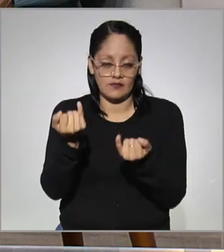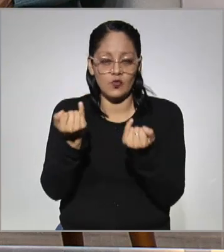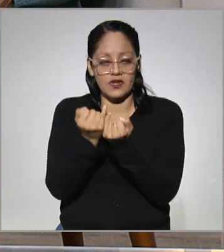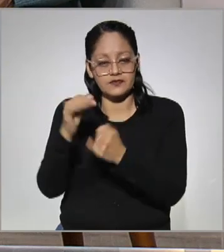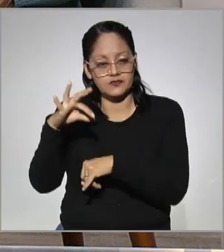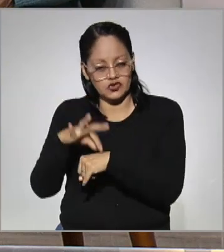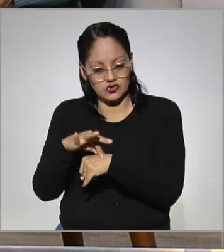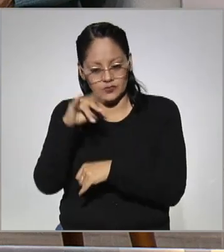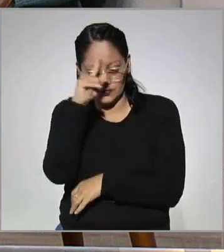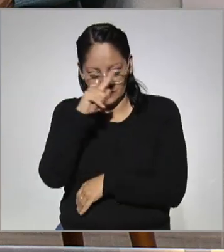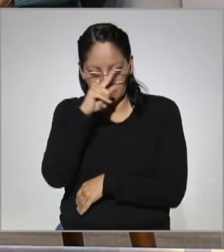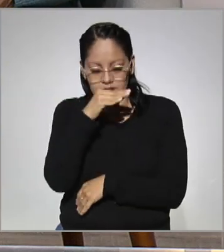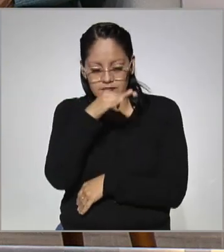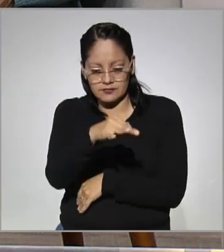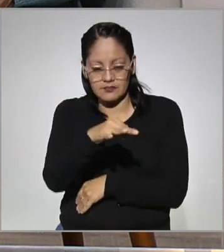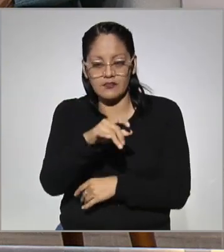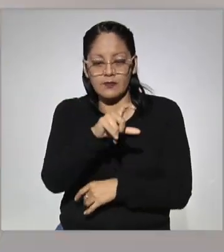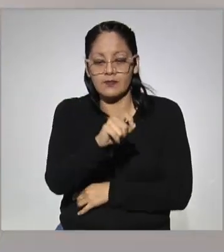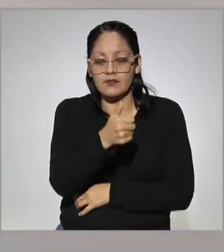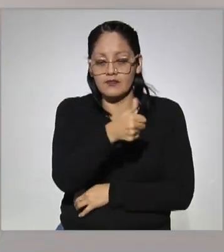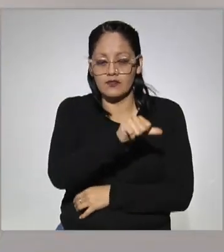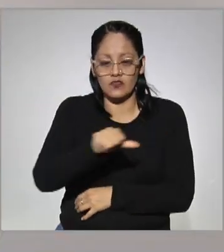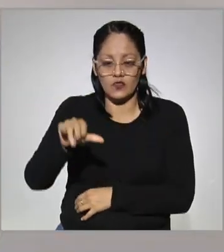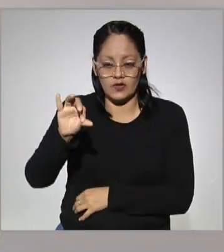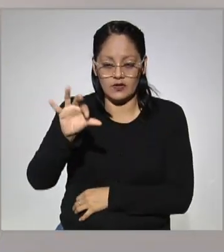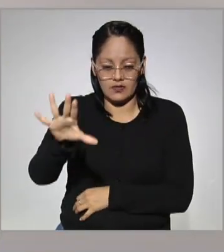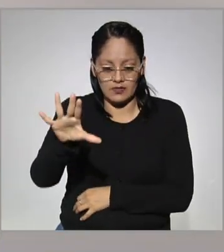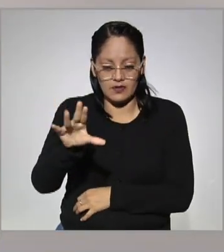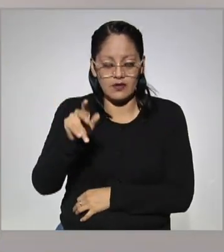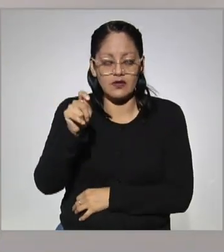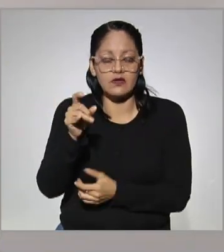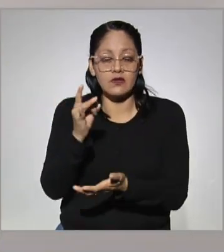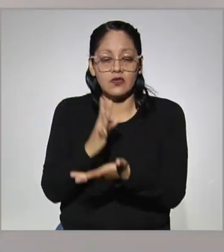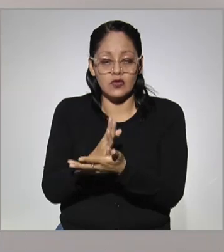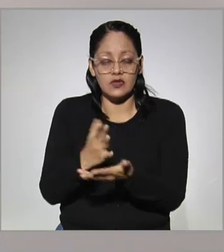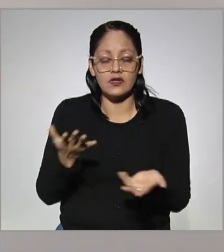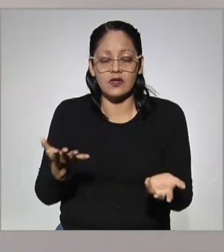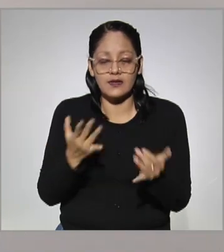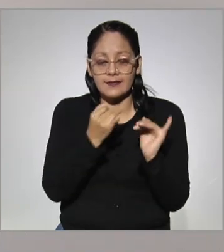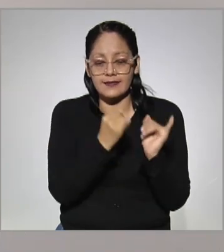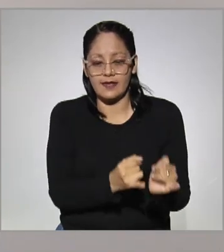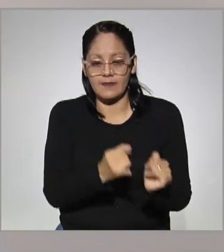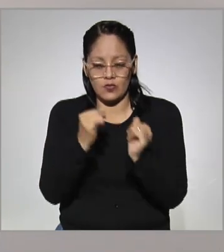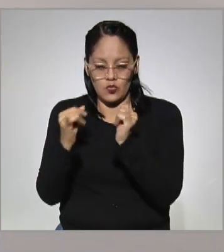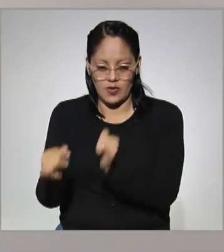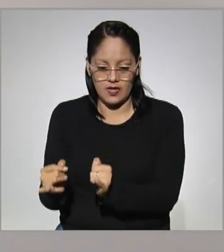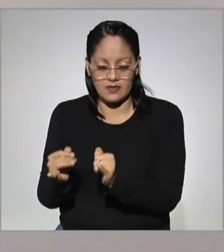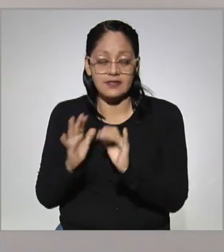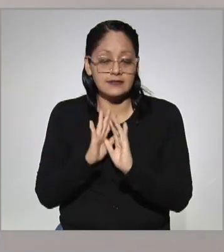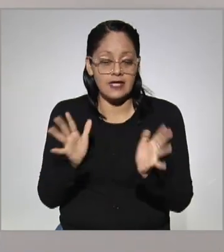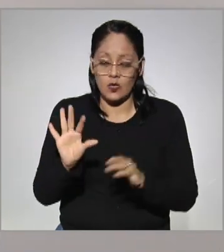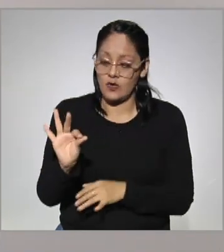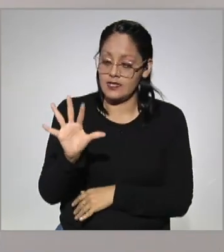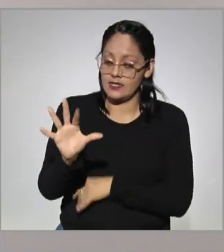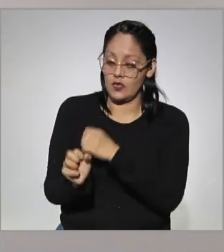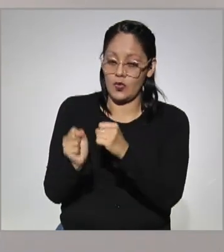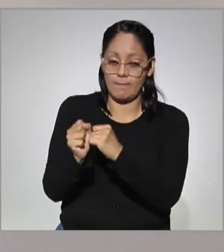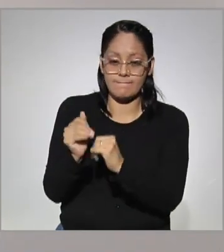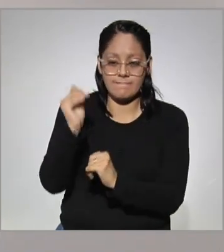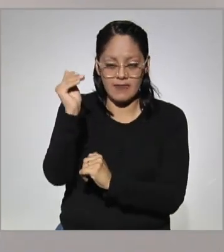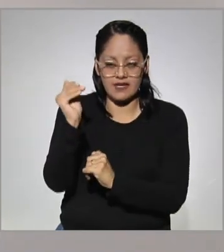se ha vacunado, y de 26 a 45, que es solamente de forma individualizada. Ya más de 45